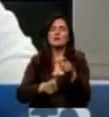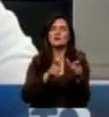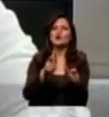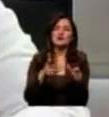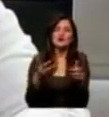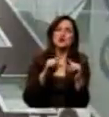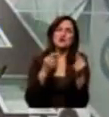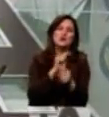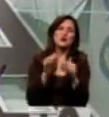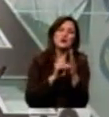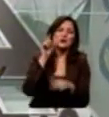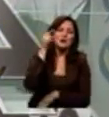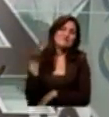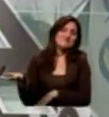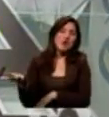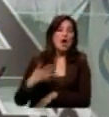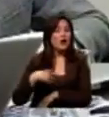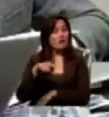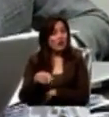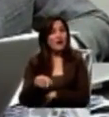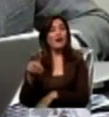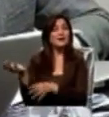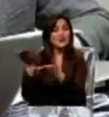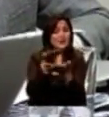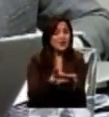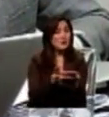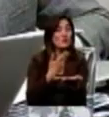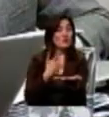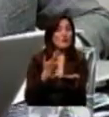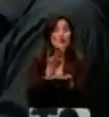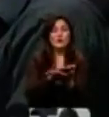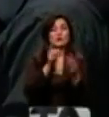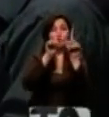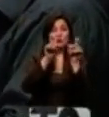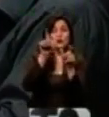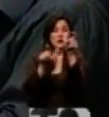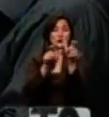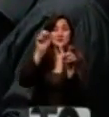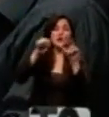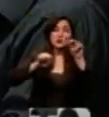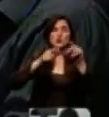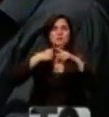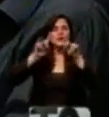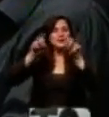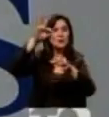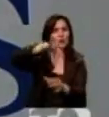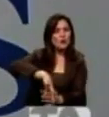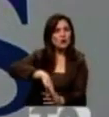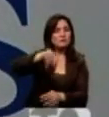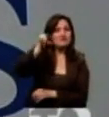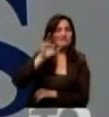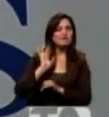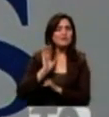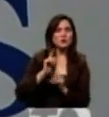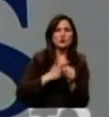hacer llegar a la ciudadanía. El Pleno del Consejo también entregará propuestas de preguntas para la consulta popular. Una de ellas tiene que ver con las